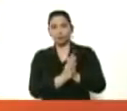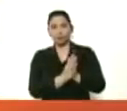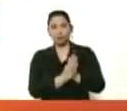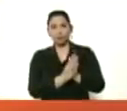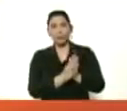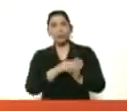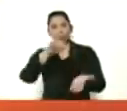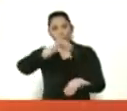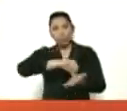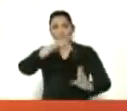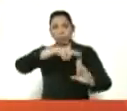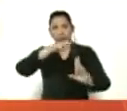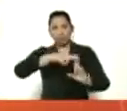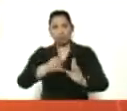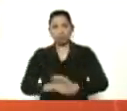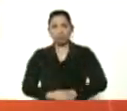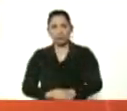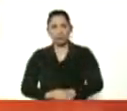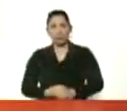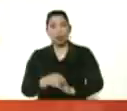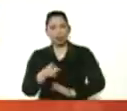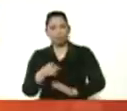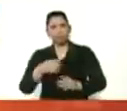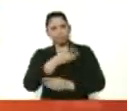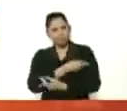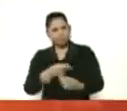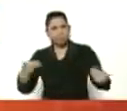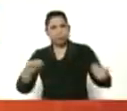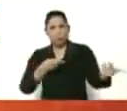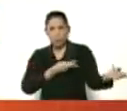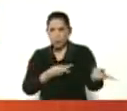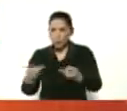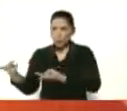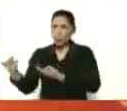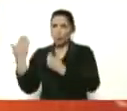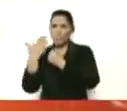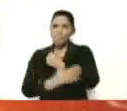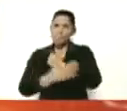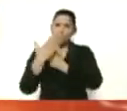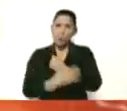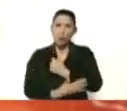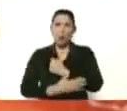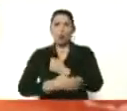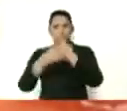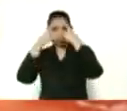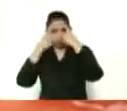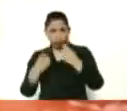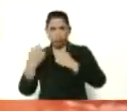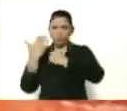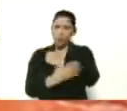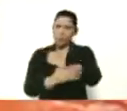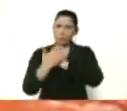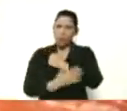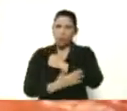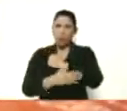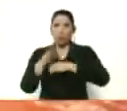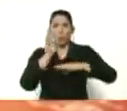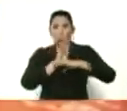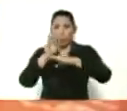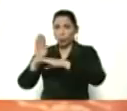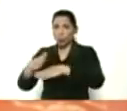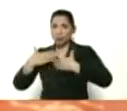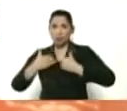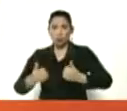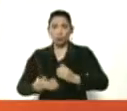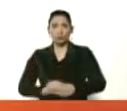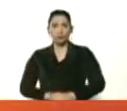para recibirlo. Se reciben con dignidad, con mucho amor, con mucho profesionalismo, cuidados a la salud.